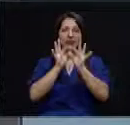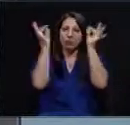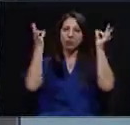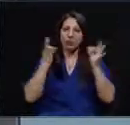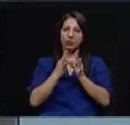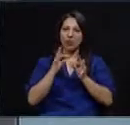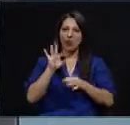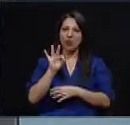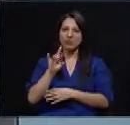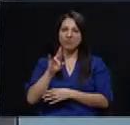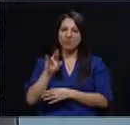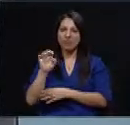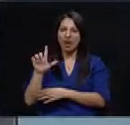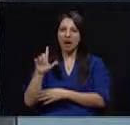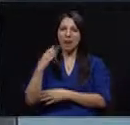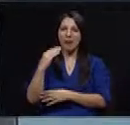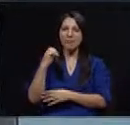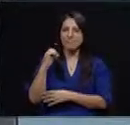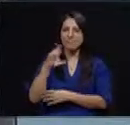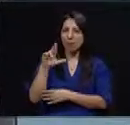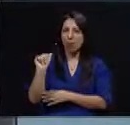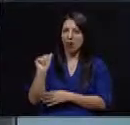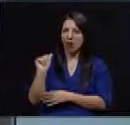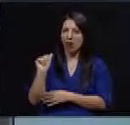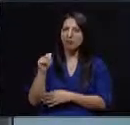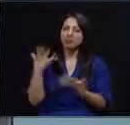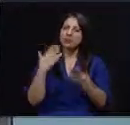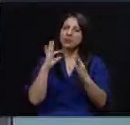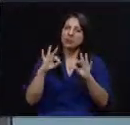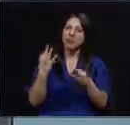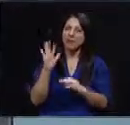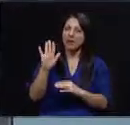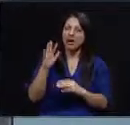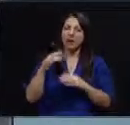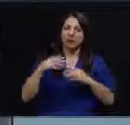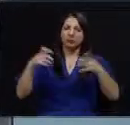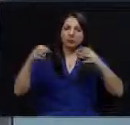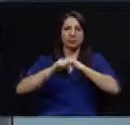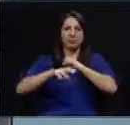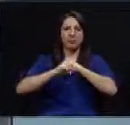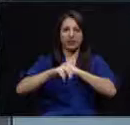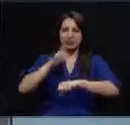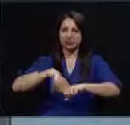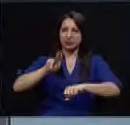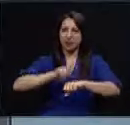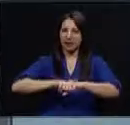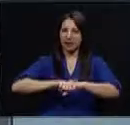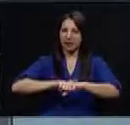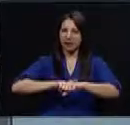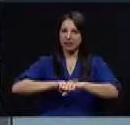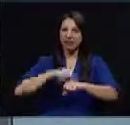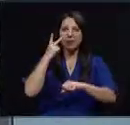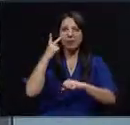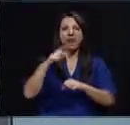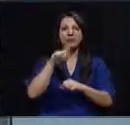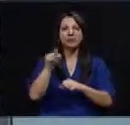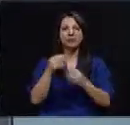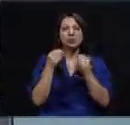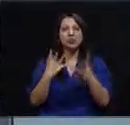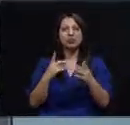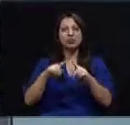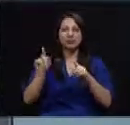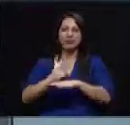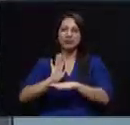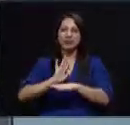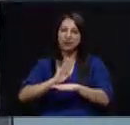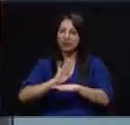figura de don Juan Rafael Mora Porras, el gran estratega finalmente de la campaña nacional. Raúl, usted que se le consulta